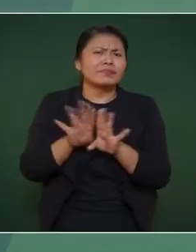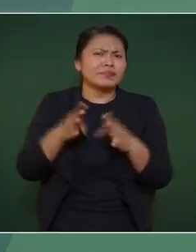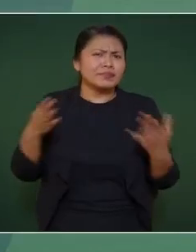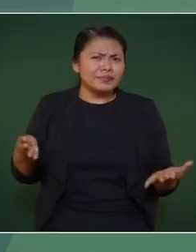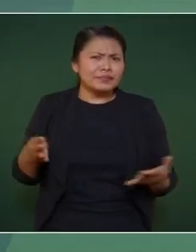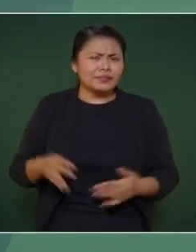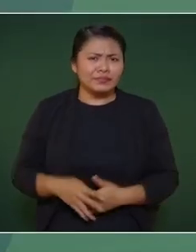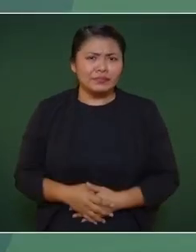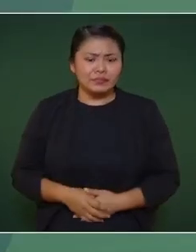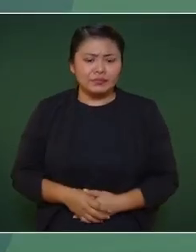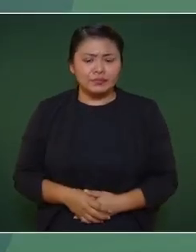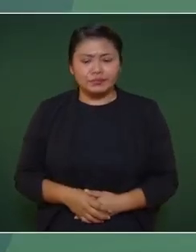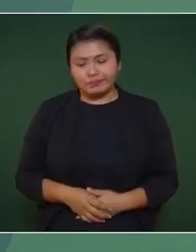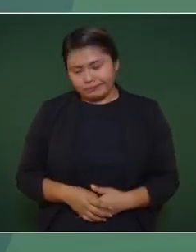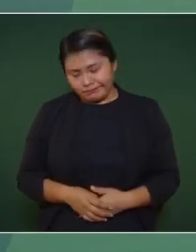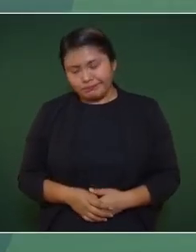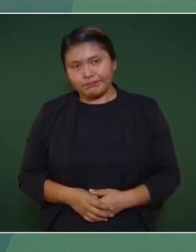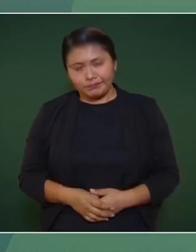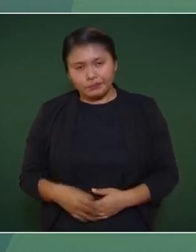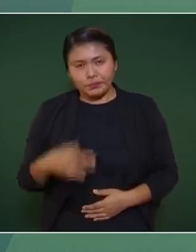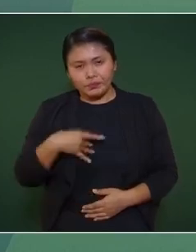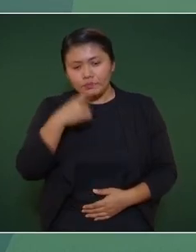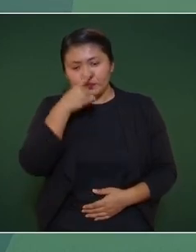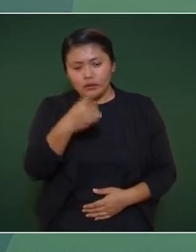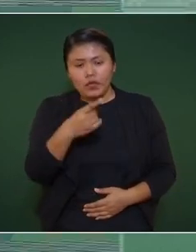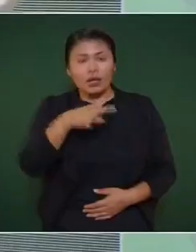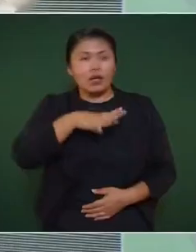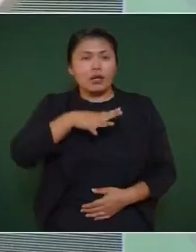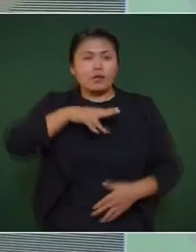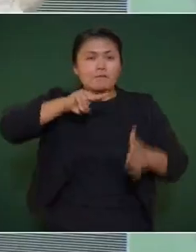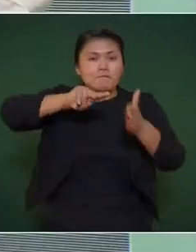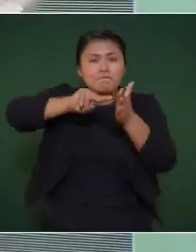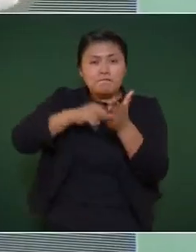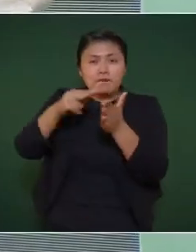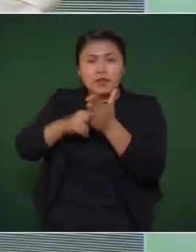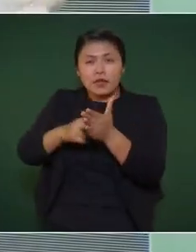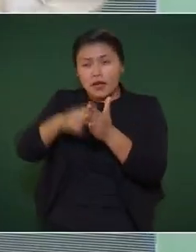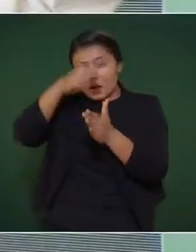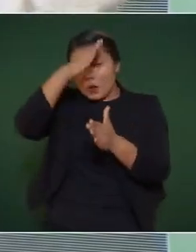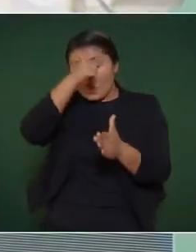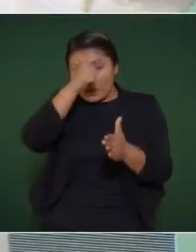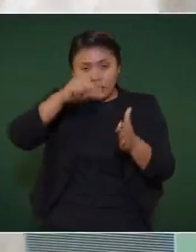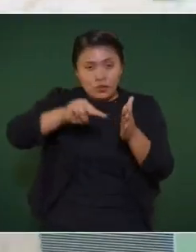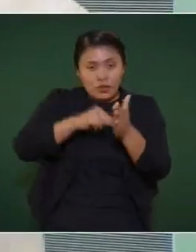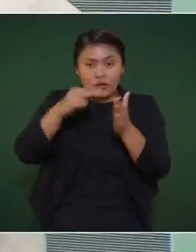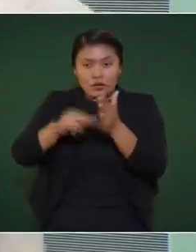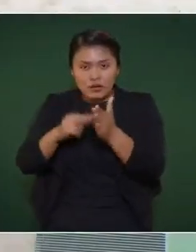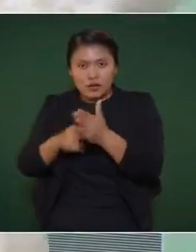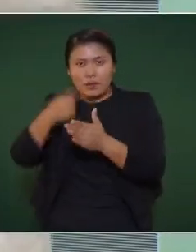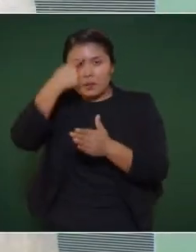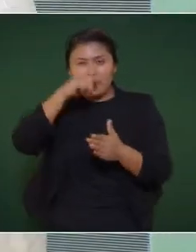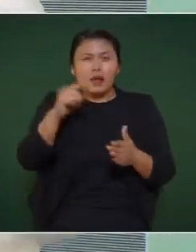Así nada más les digo que se firmaron convenios para que empresas